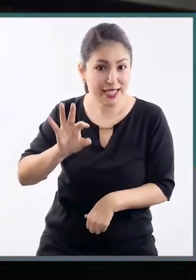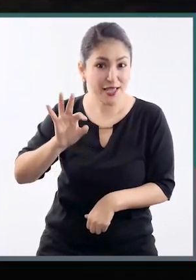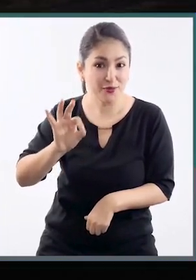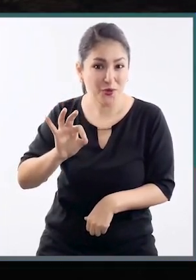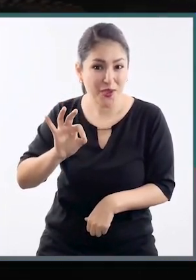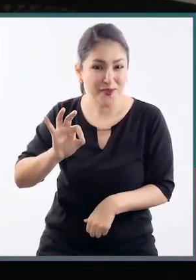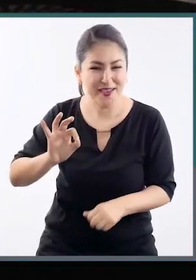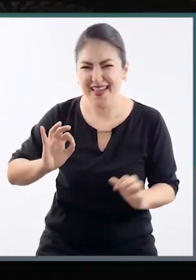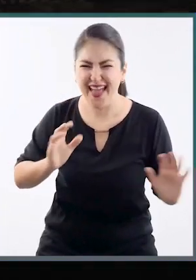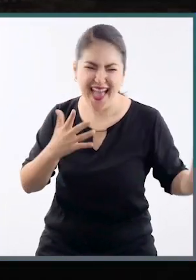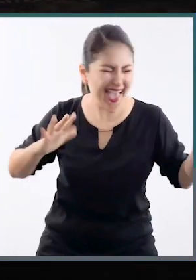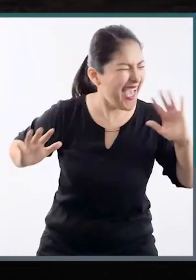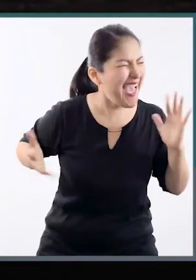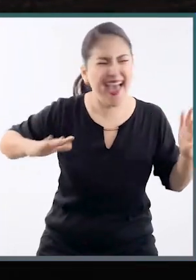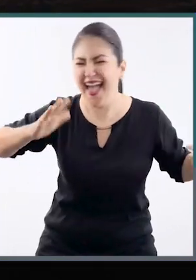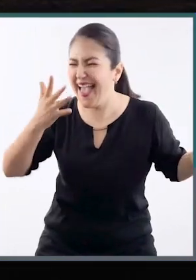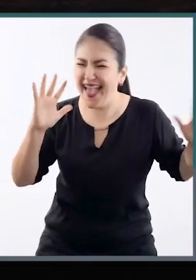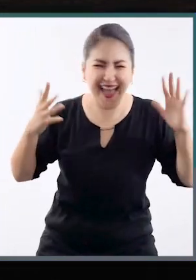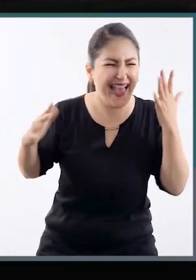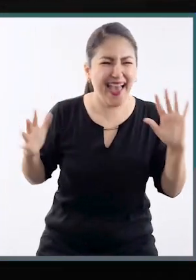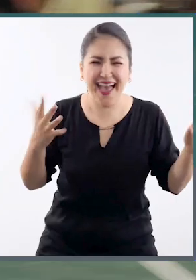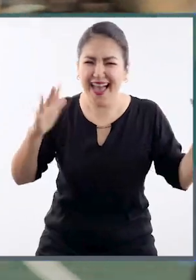00479.